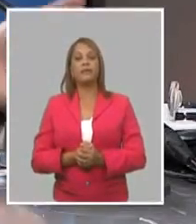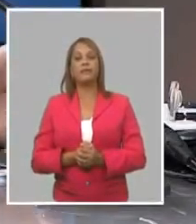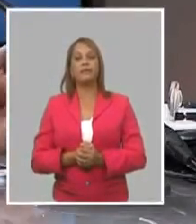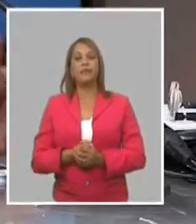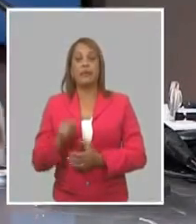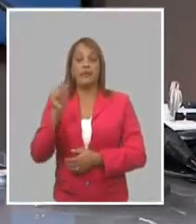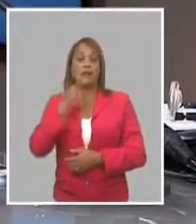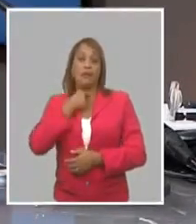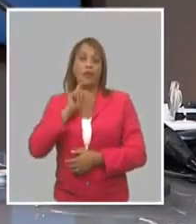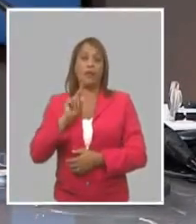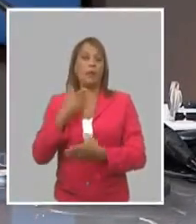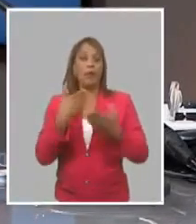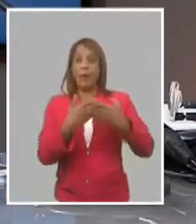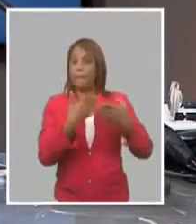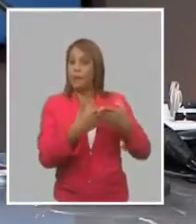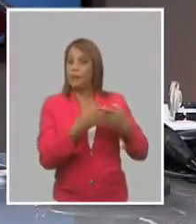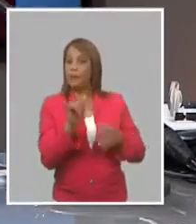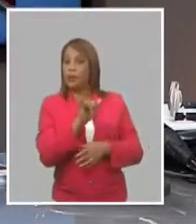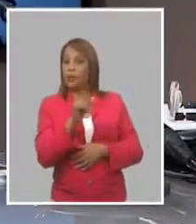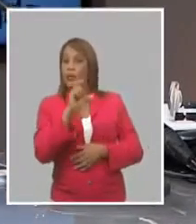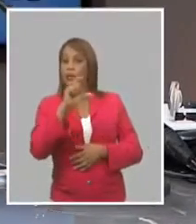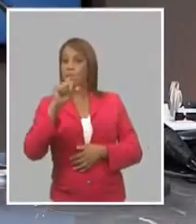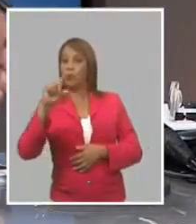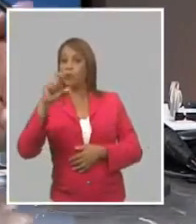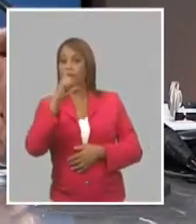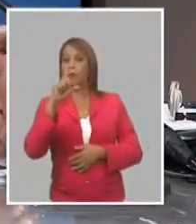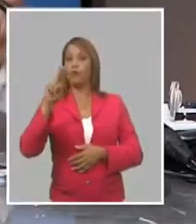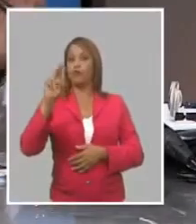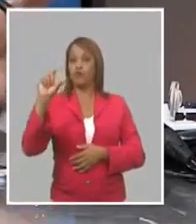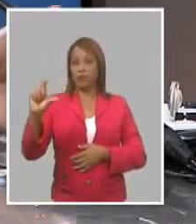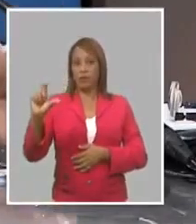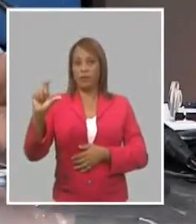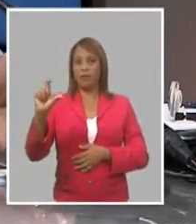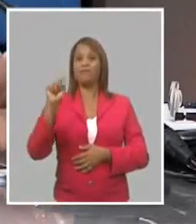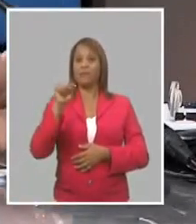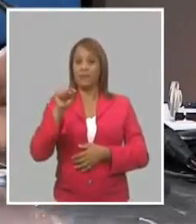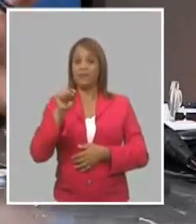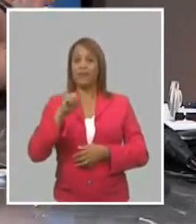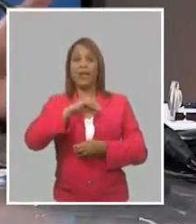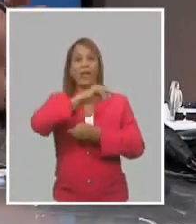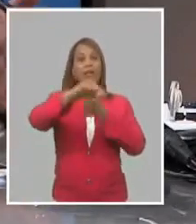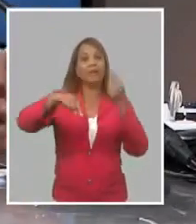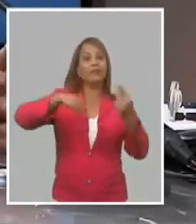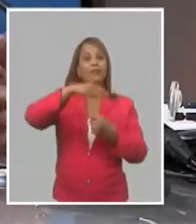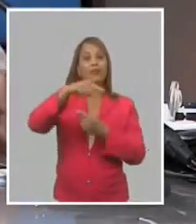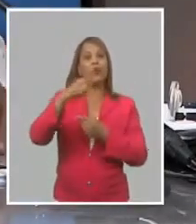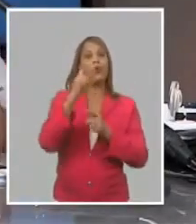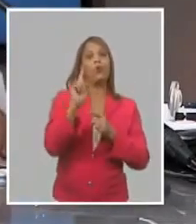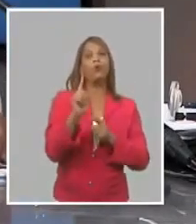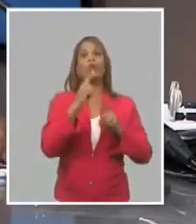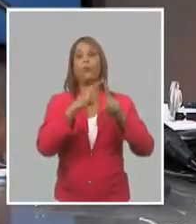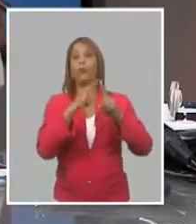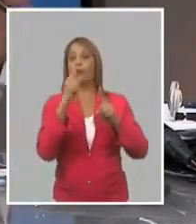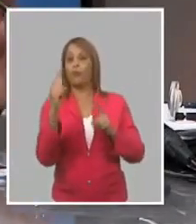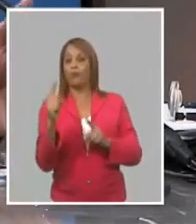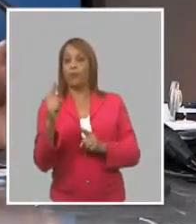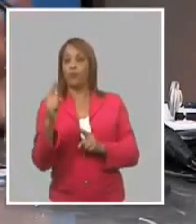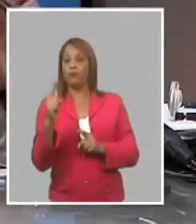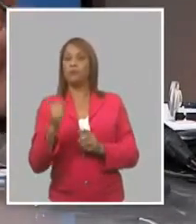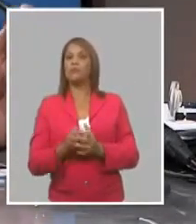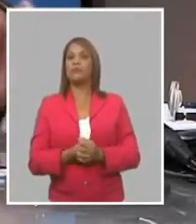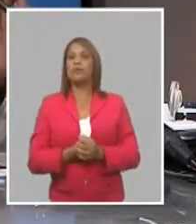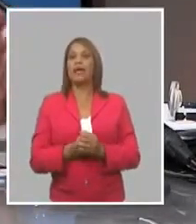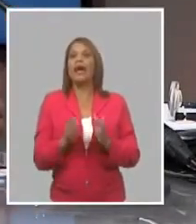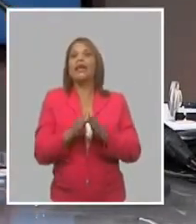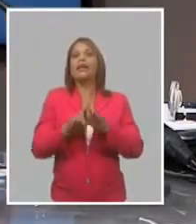pero las empresas también tienen CUC. Y eso están en el circuito minorista de uno por uno. Insisto en